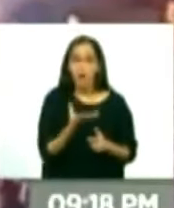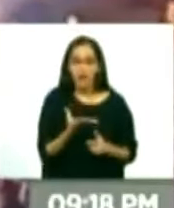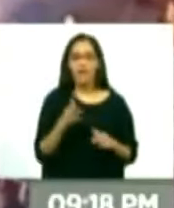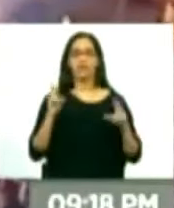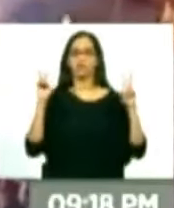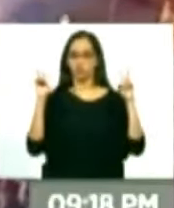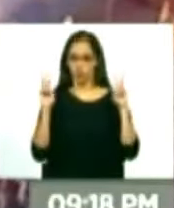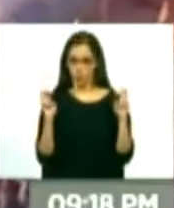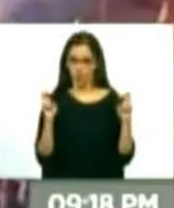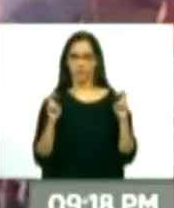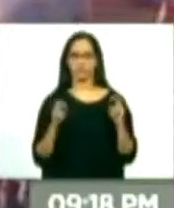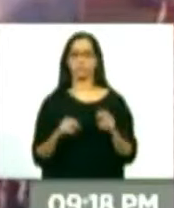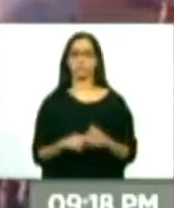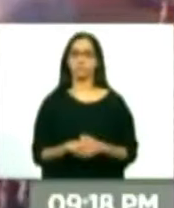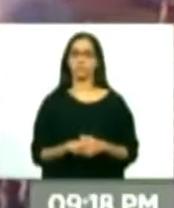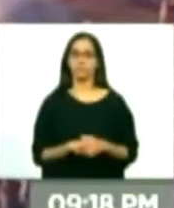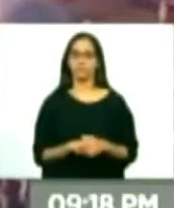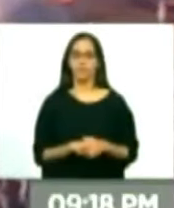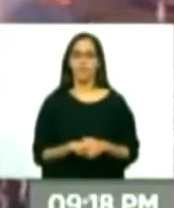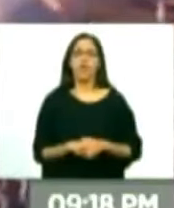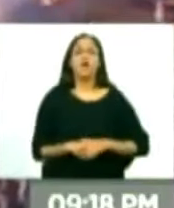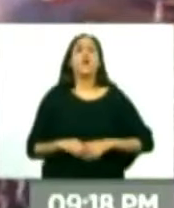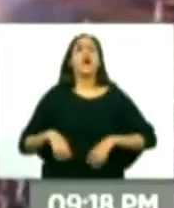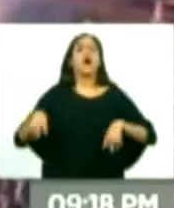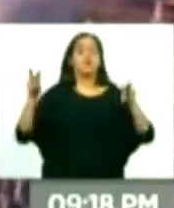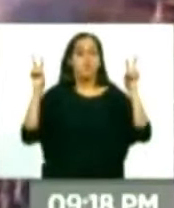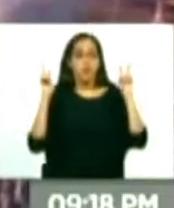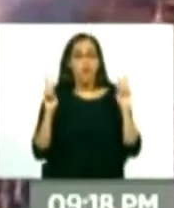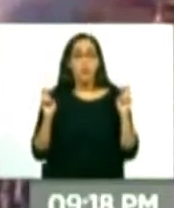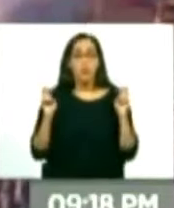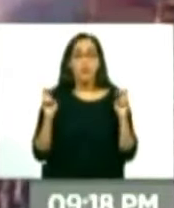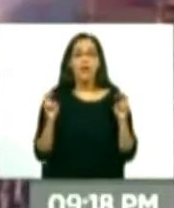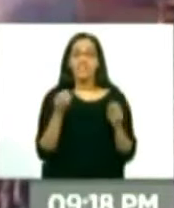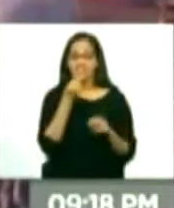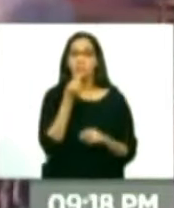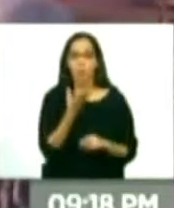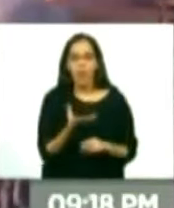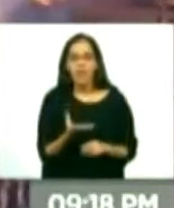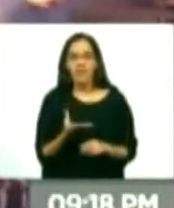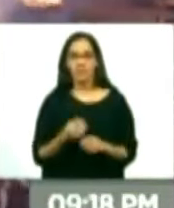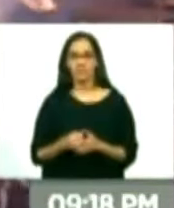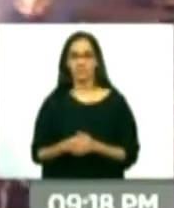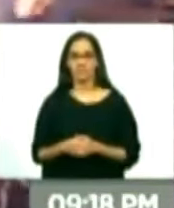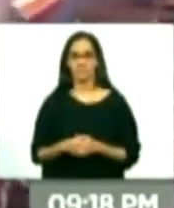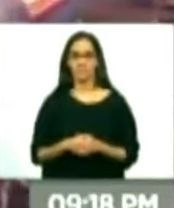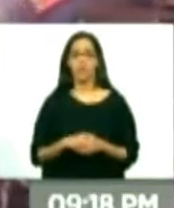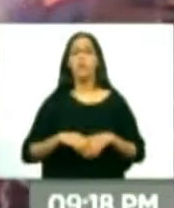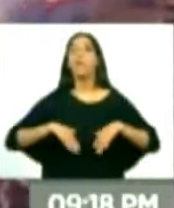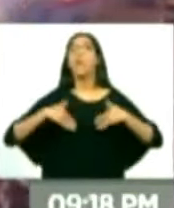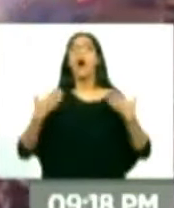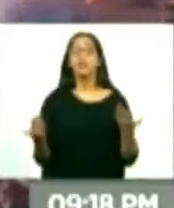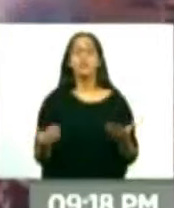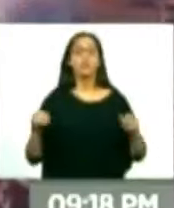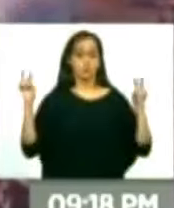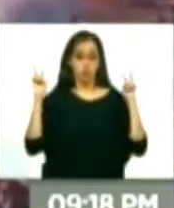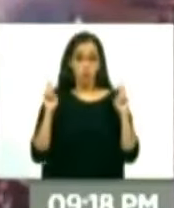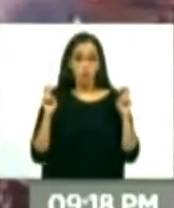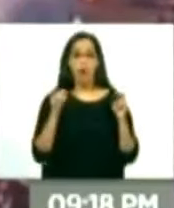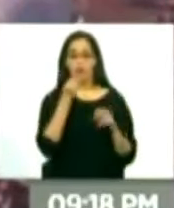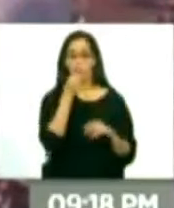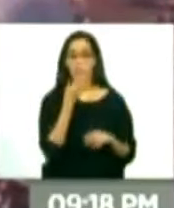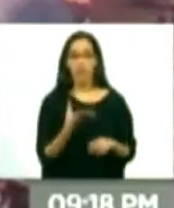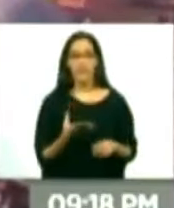nueva. Cuando la nueva es buena, cuando lo nuevo es